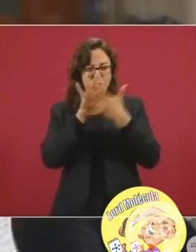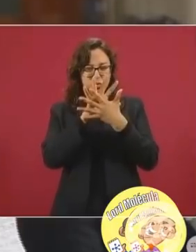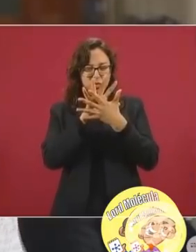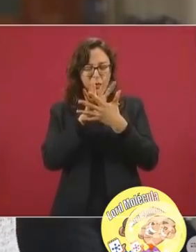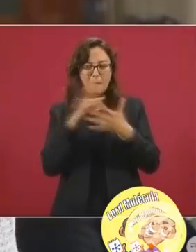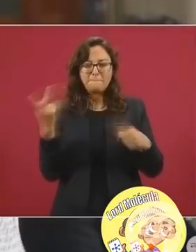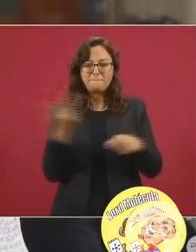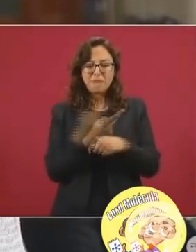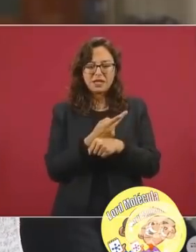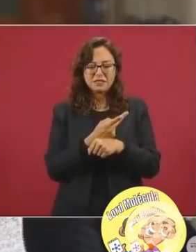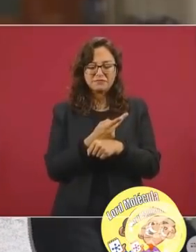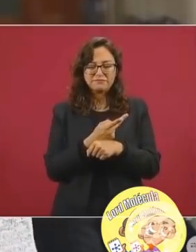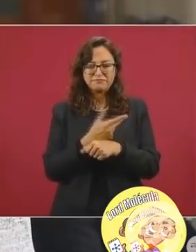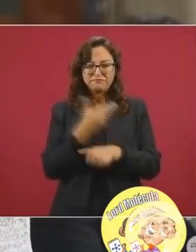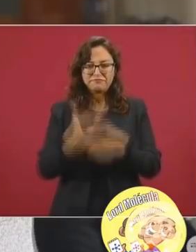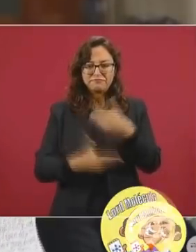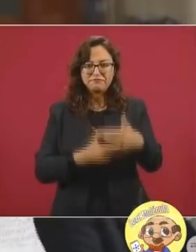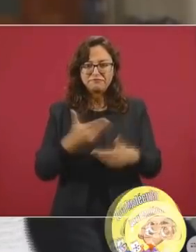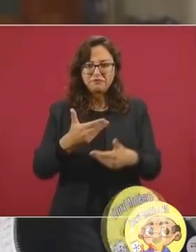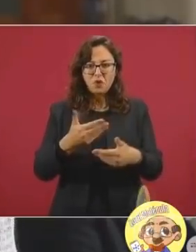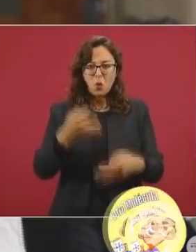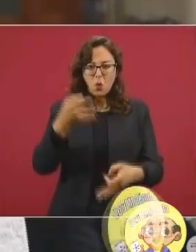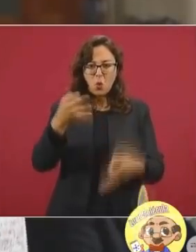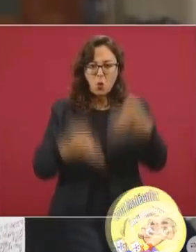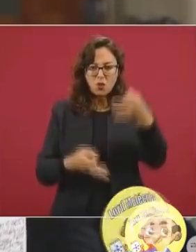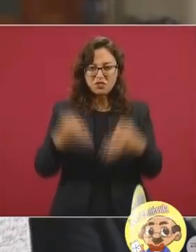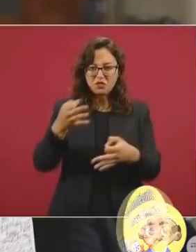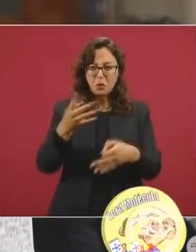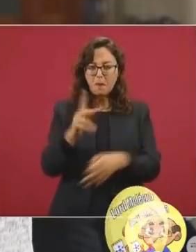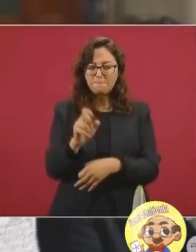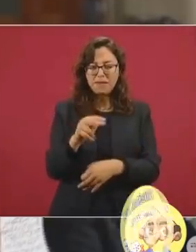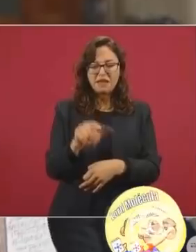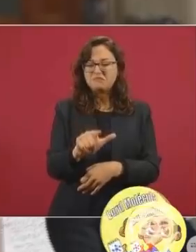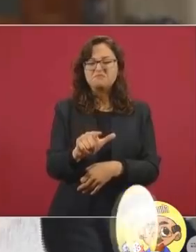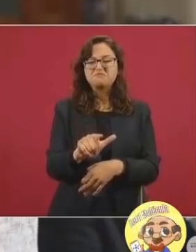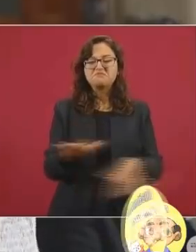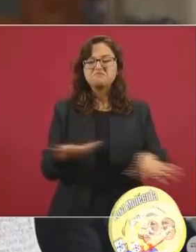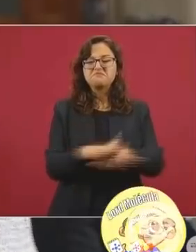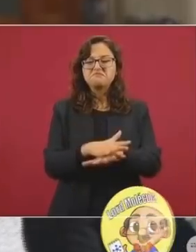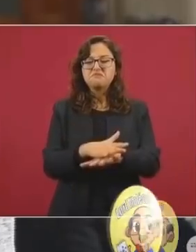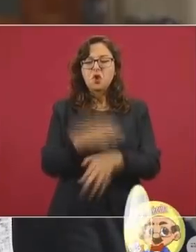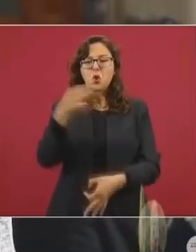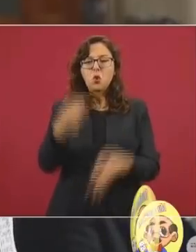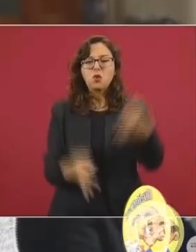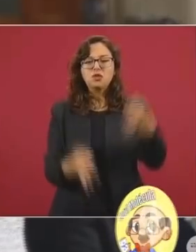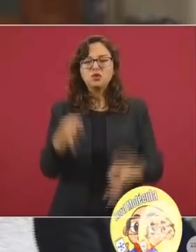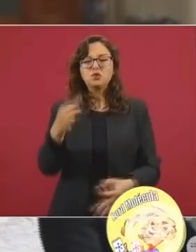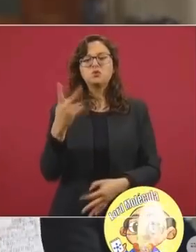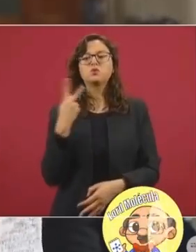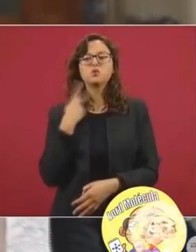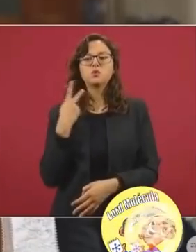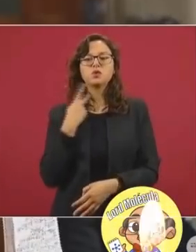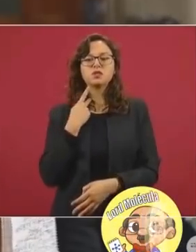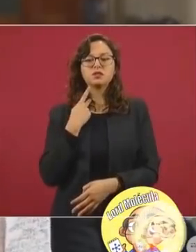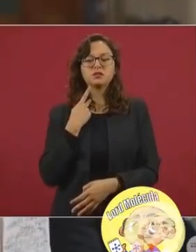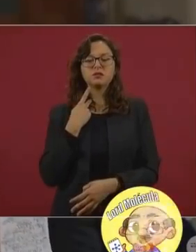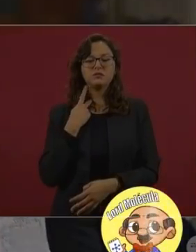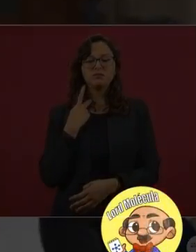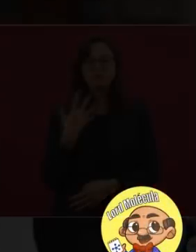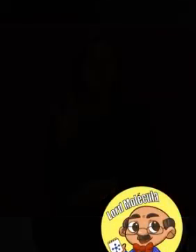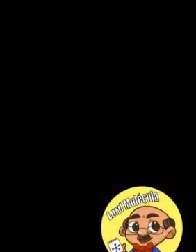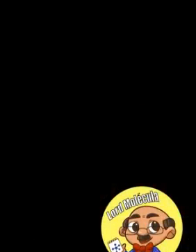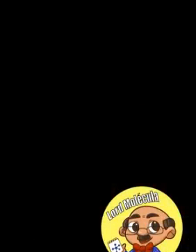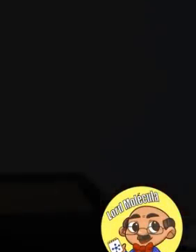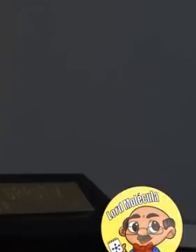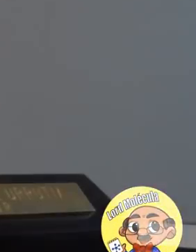senador Napoleón, ¿qué tanto le ha perjudicado al país el fuero de los expresidentes, de los diputados y de los